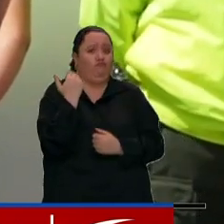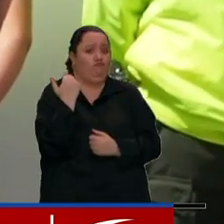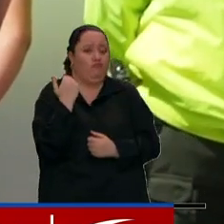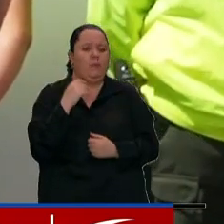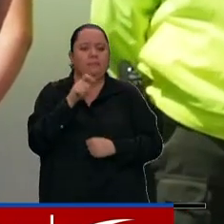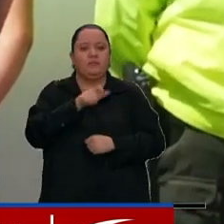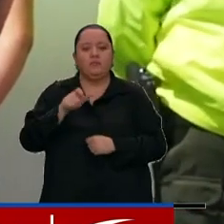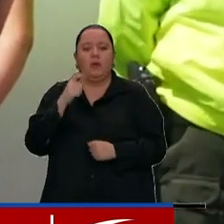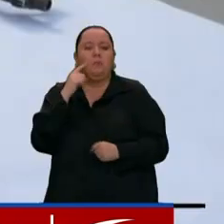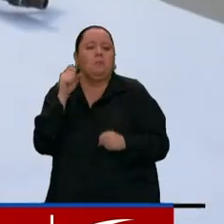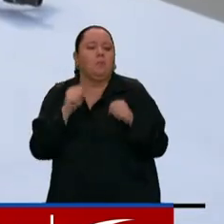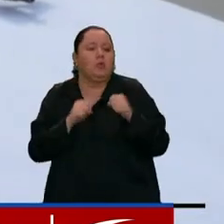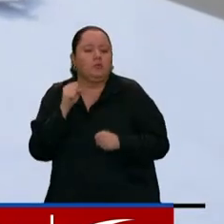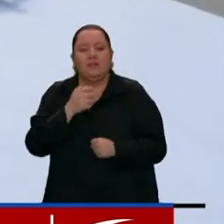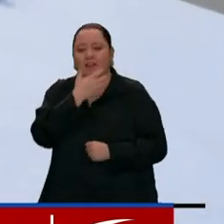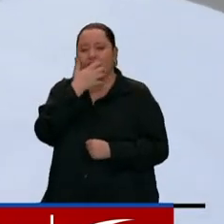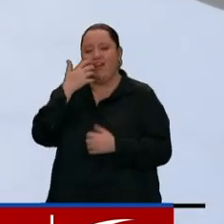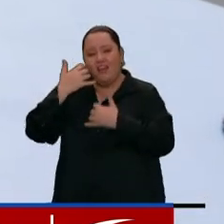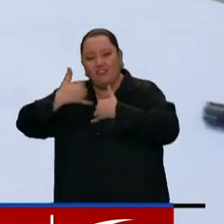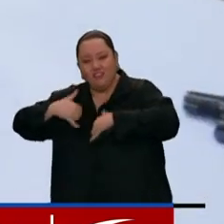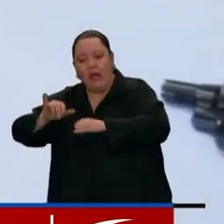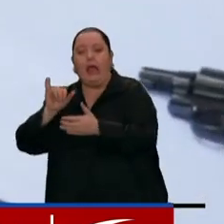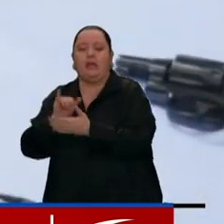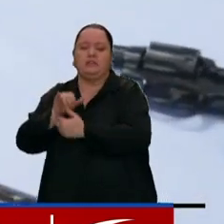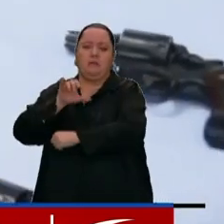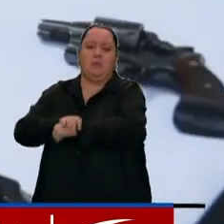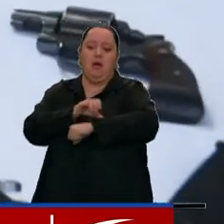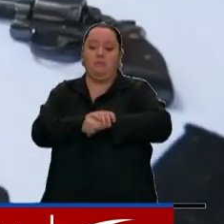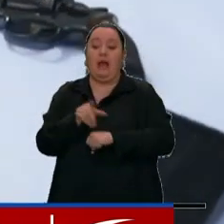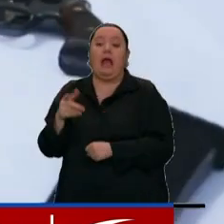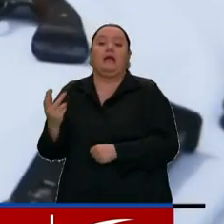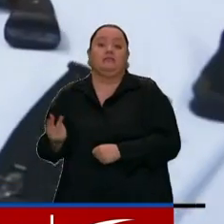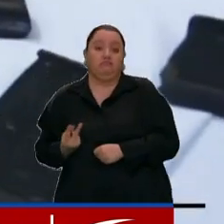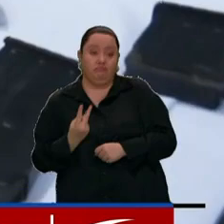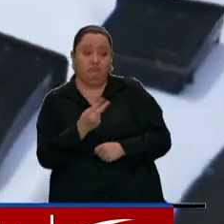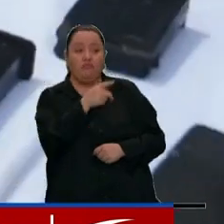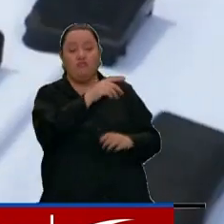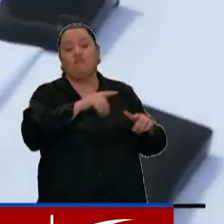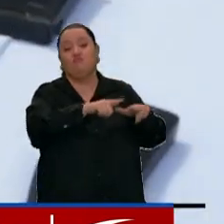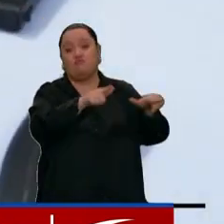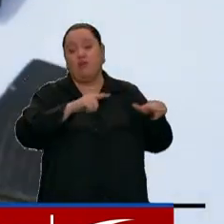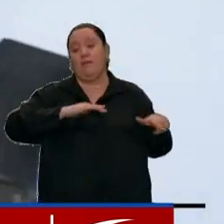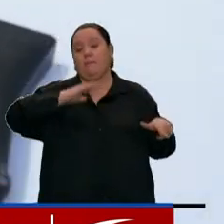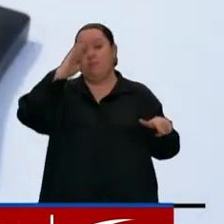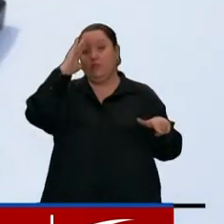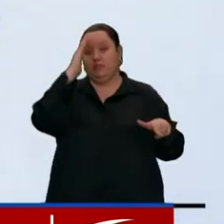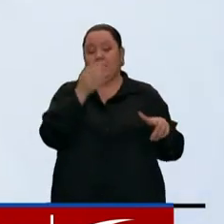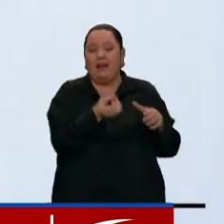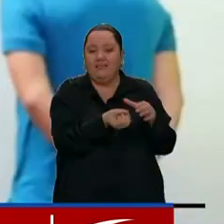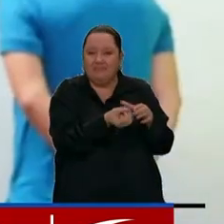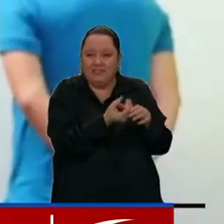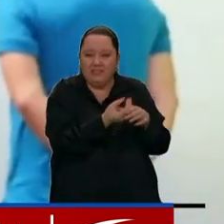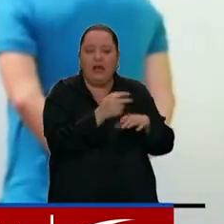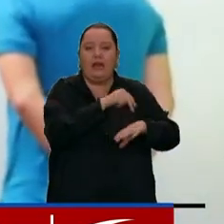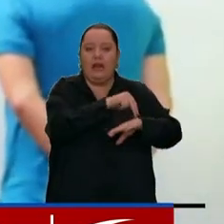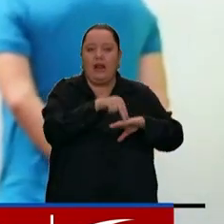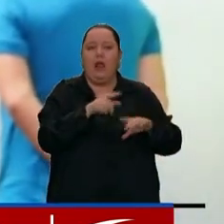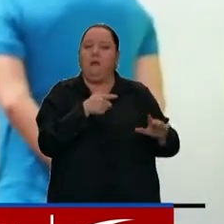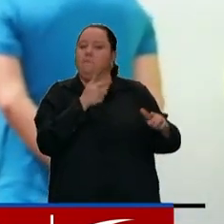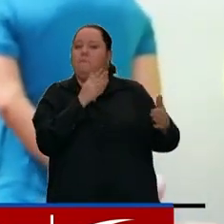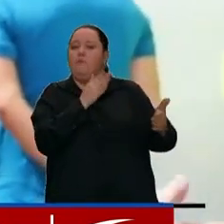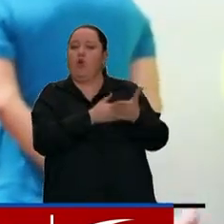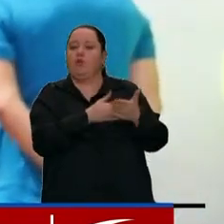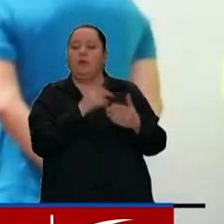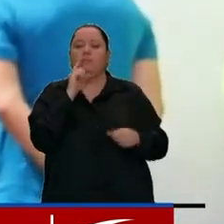capturó a dos presuntos disidentes de las FARC quienes al parecer iban a atacar El Comando de la policía nariño en pasto bueno como pueden observar